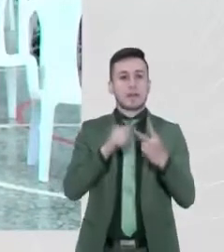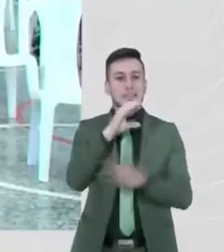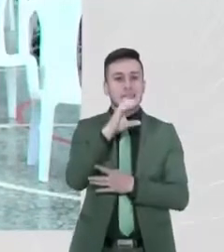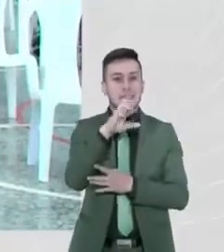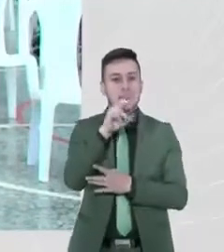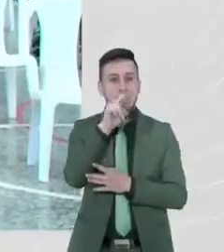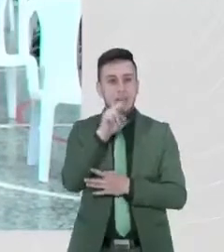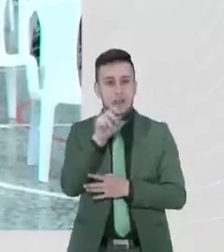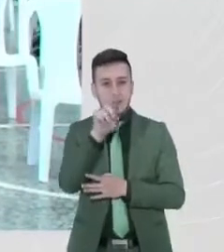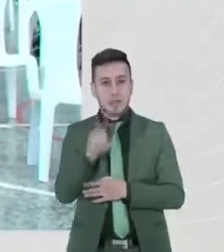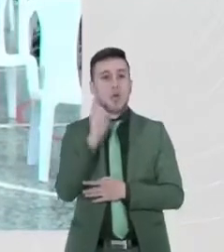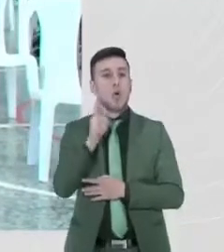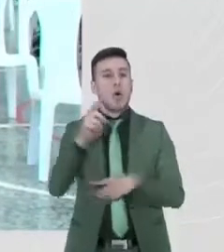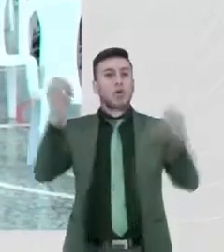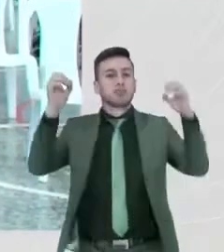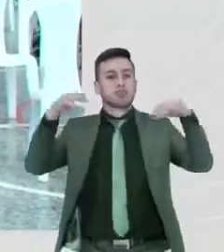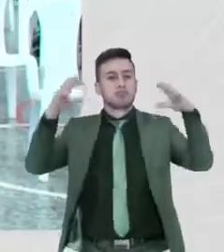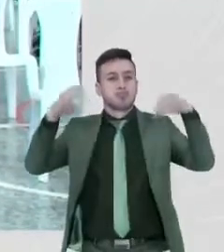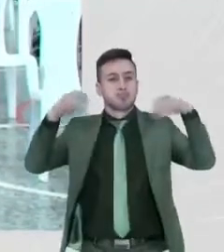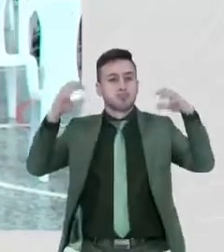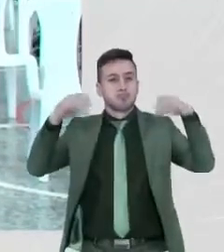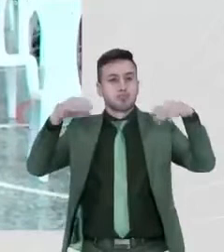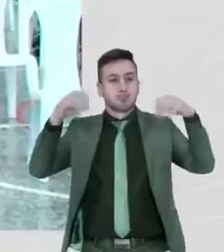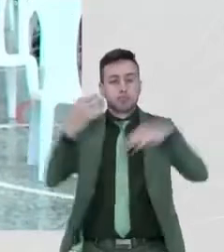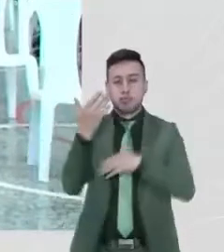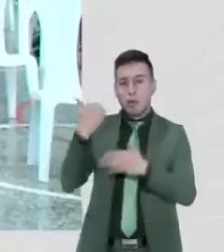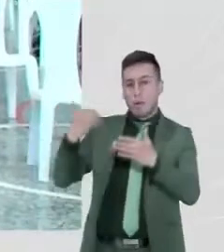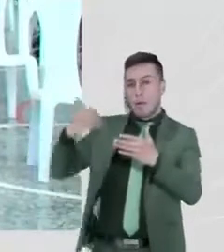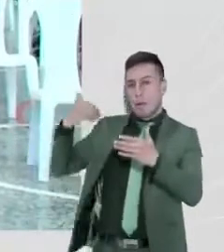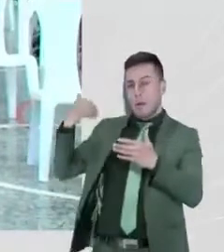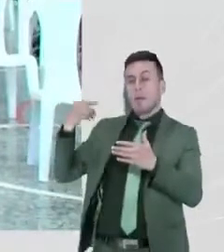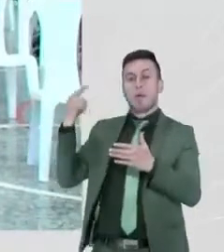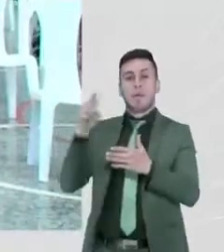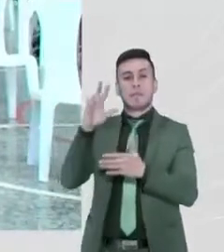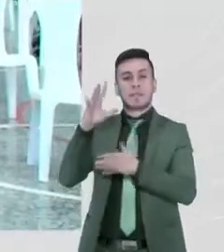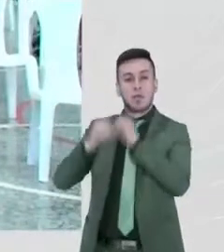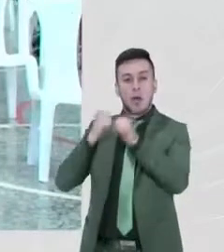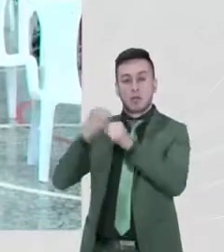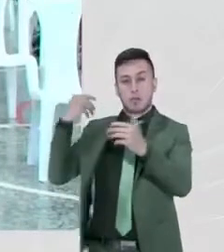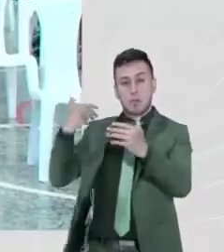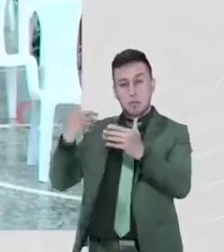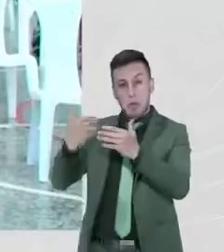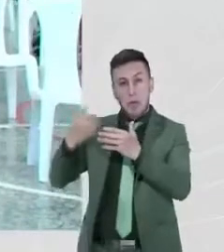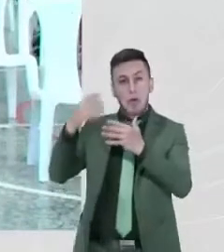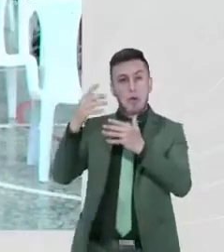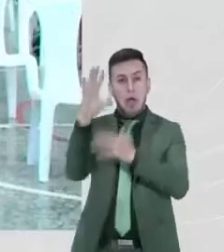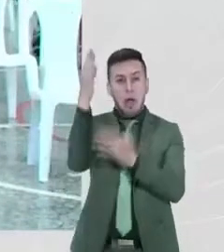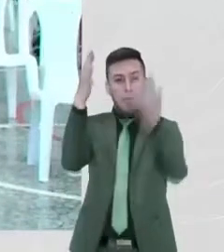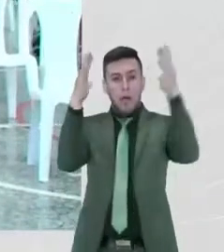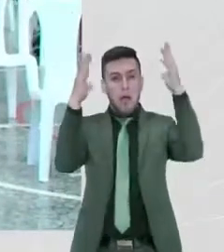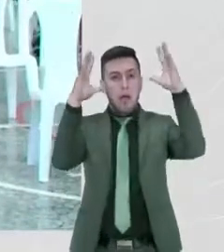poca frecuencia de lluvia en el municipio a partir de los últimos 25 años, se ha ido reduciendo en gran manera estas especies